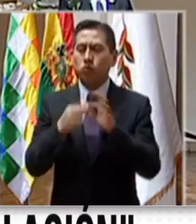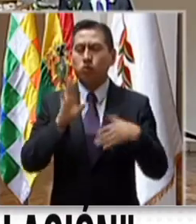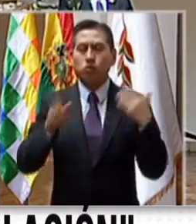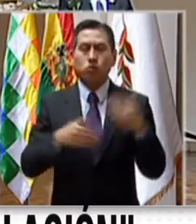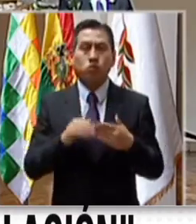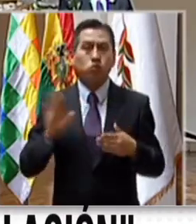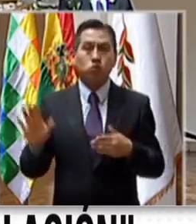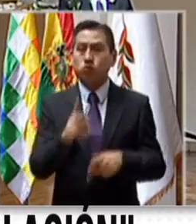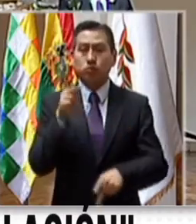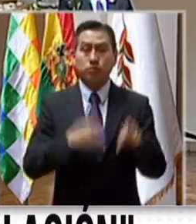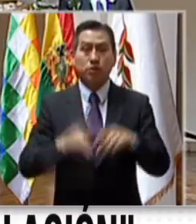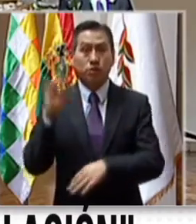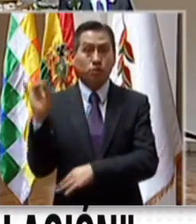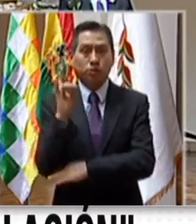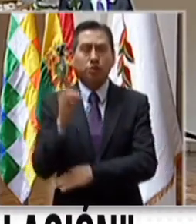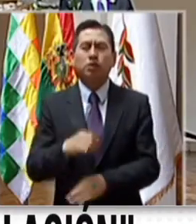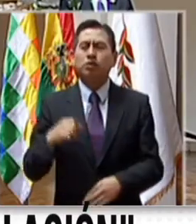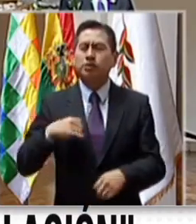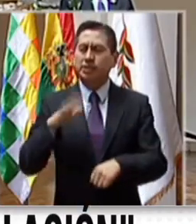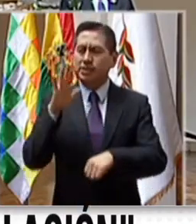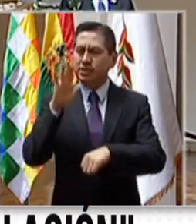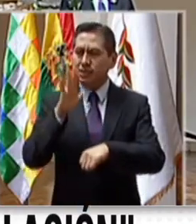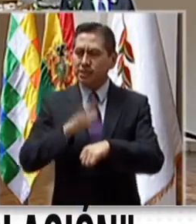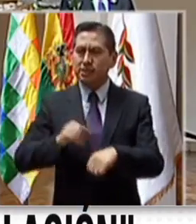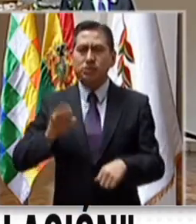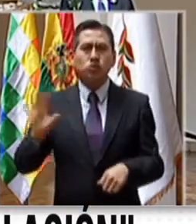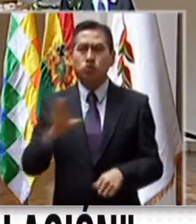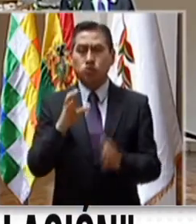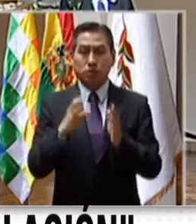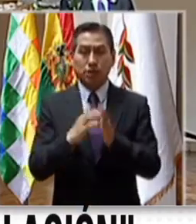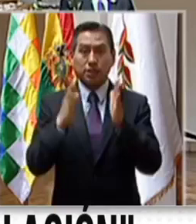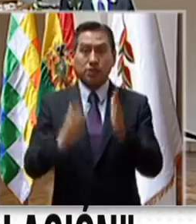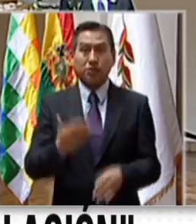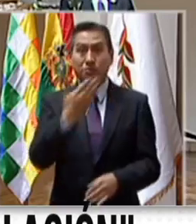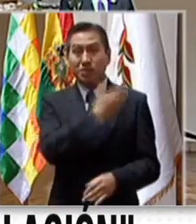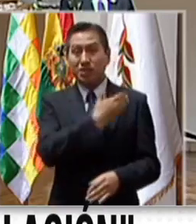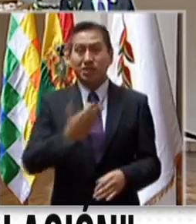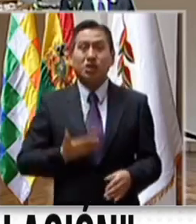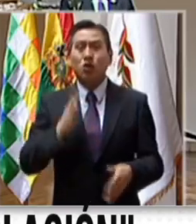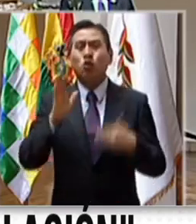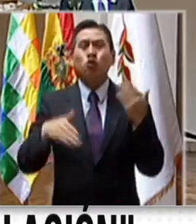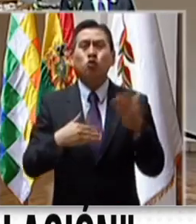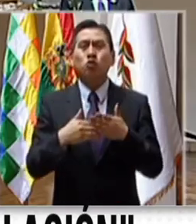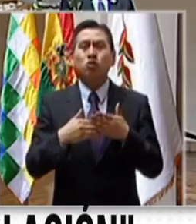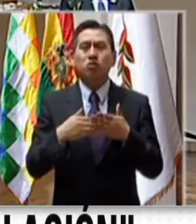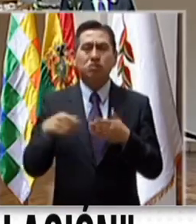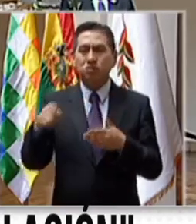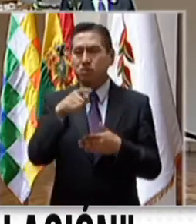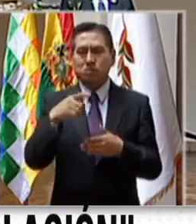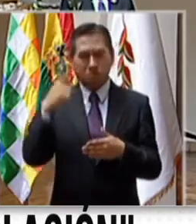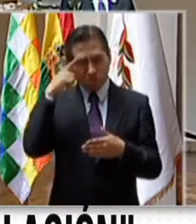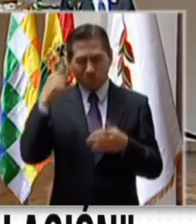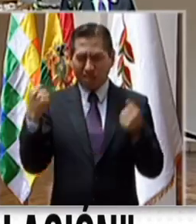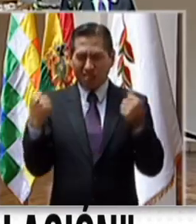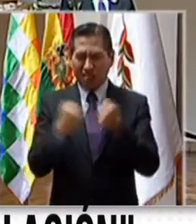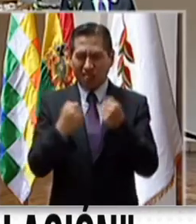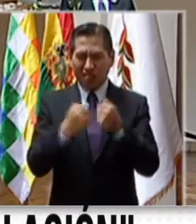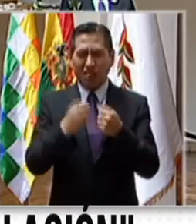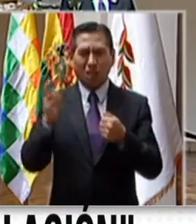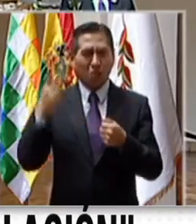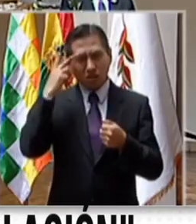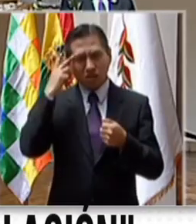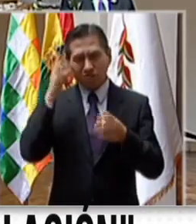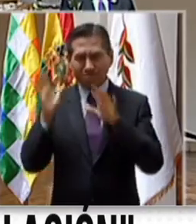bolivianos. Llamo a todos los candidatos a la presidencia a que dejemos de lado las peleas políticas